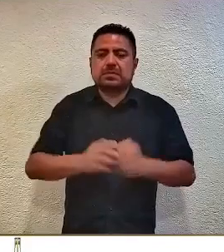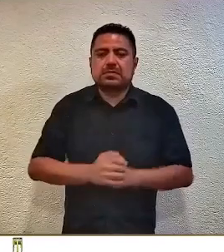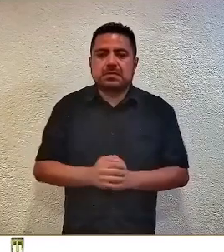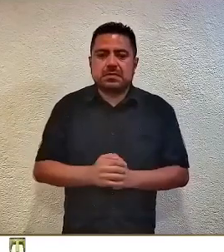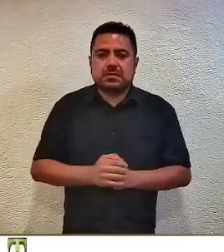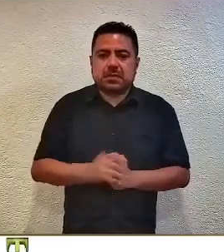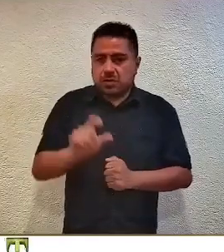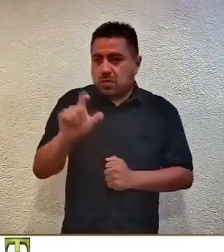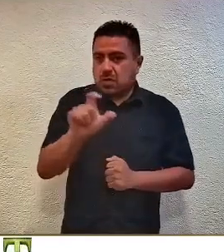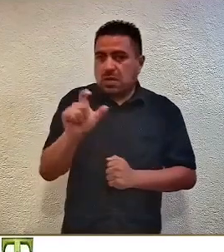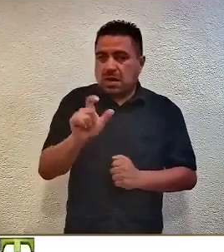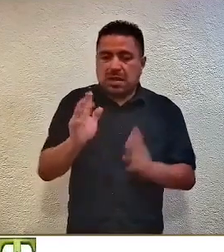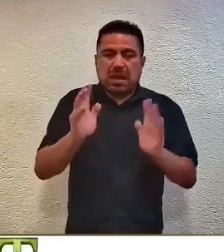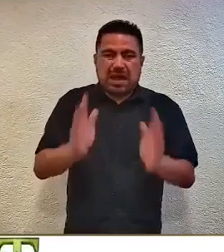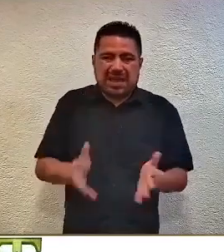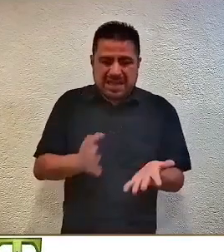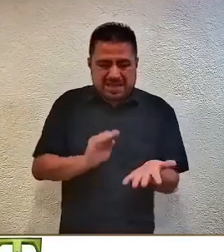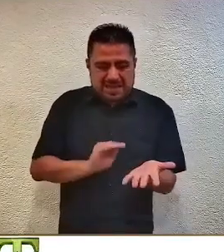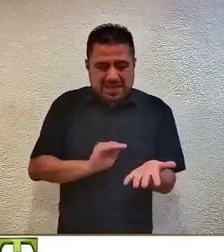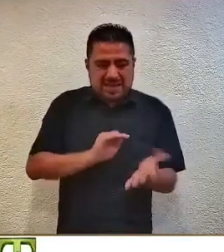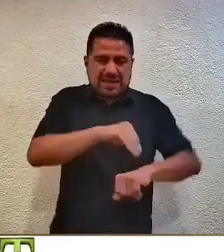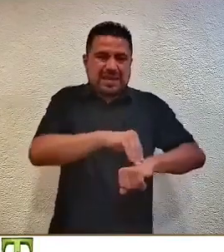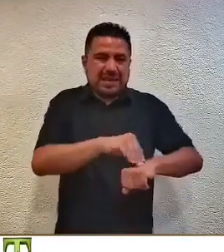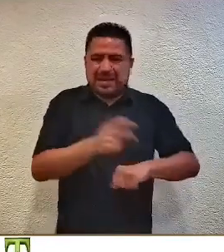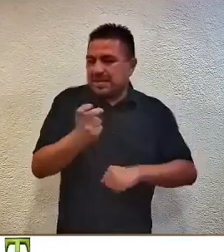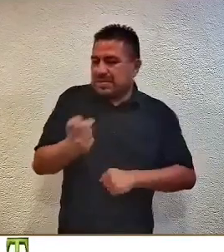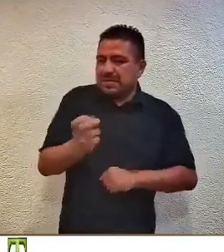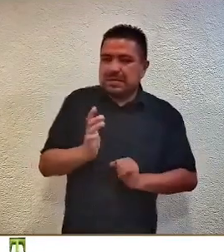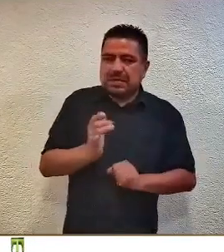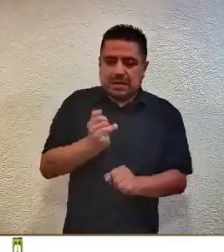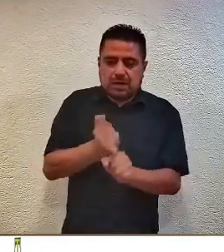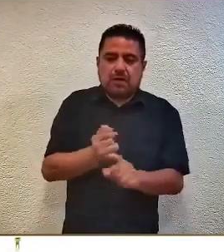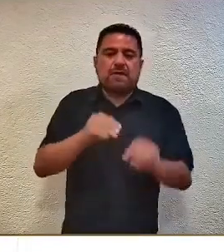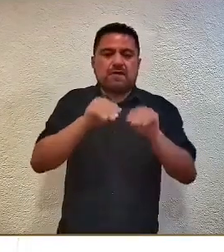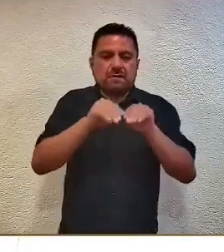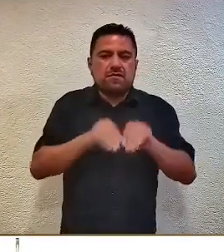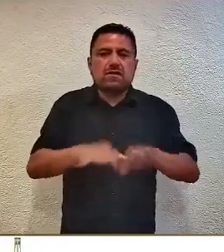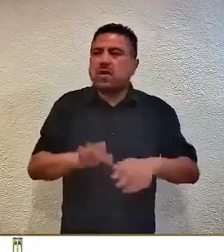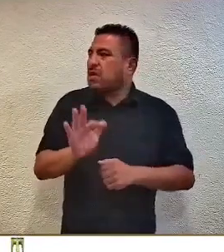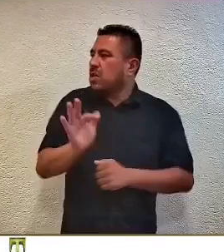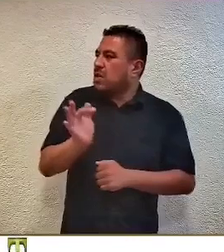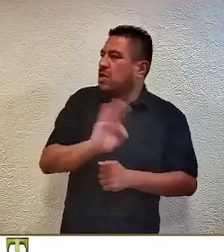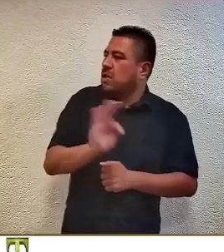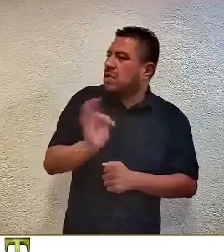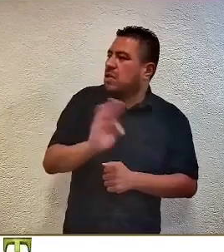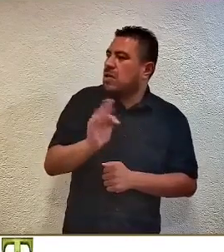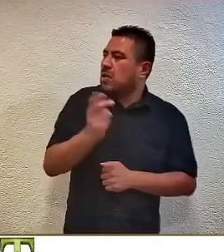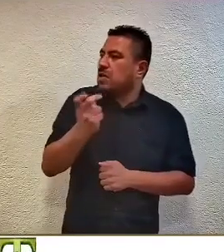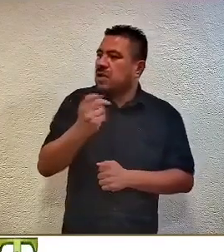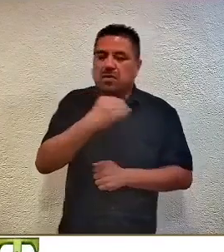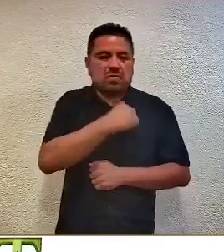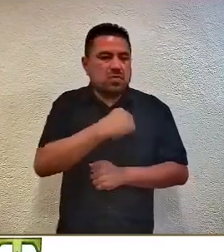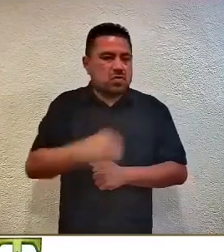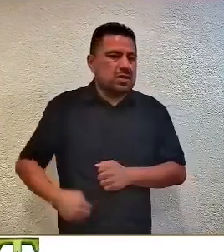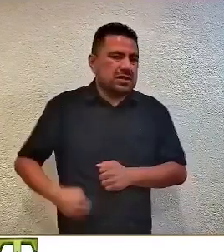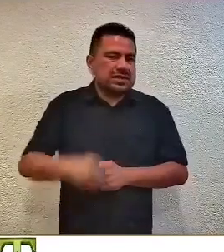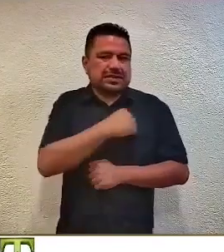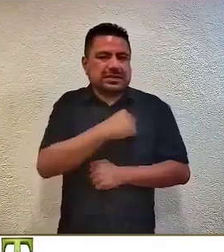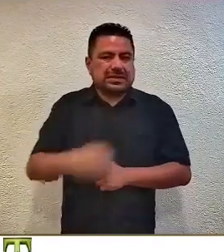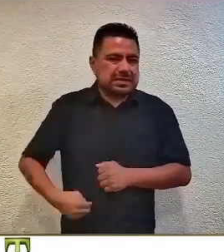Una vez efectuado lo anterior, al margen de la información que en su caso el ayuntamiento